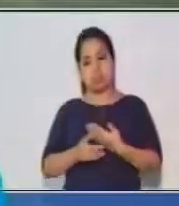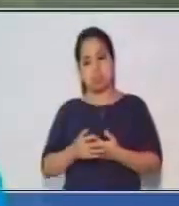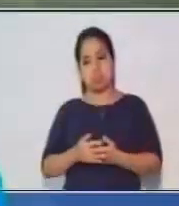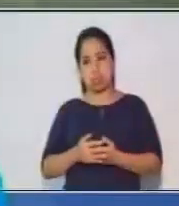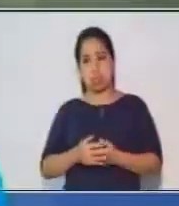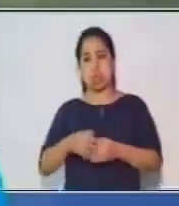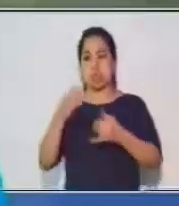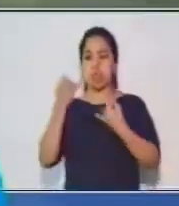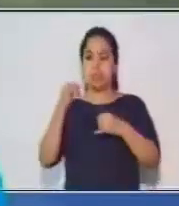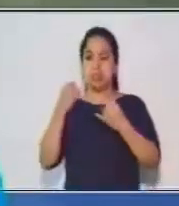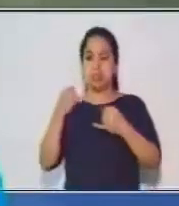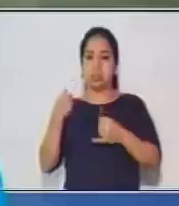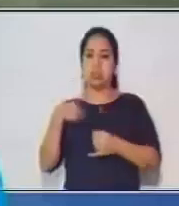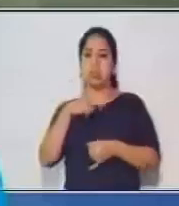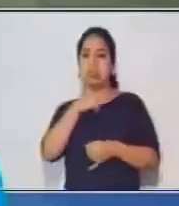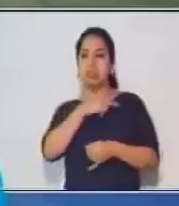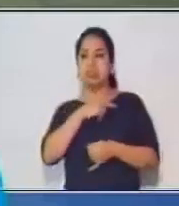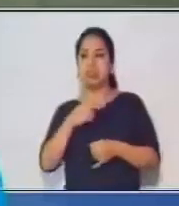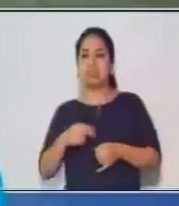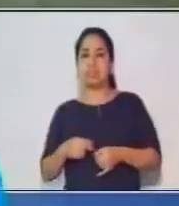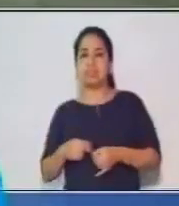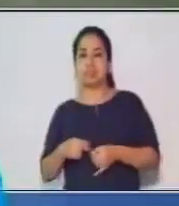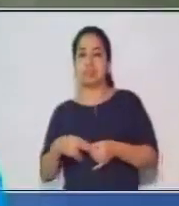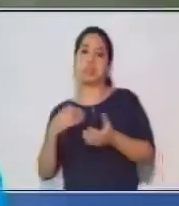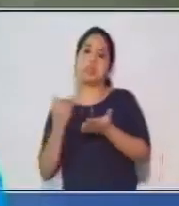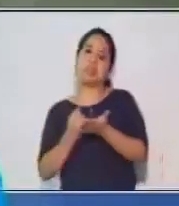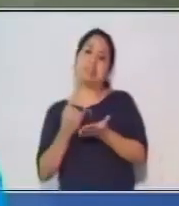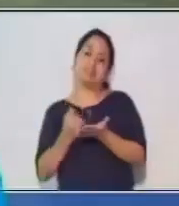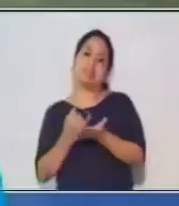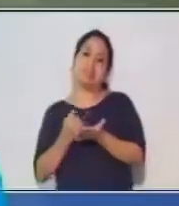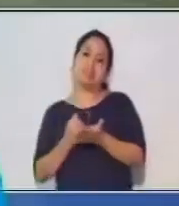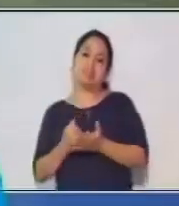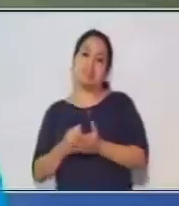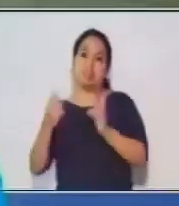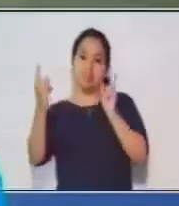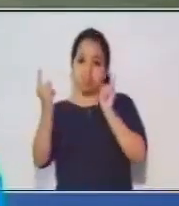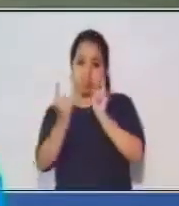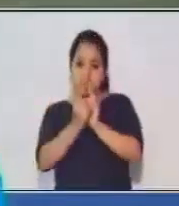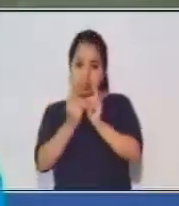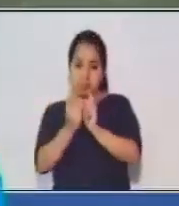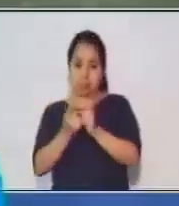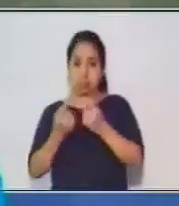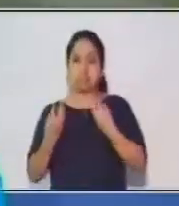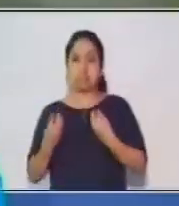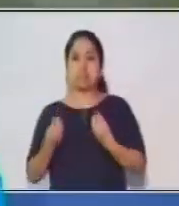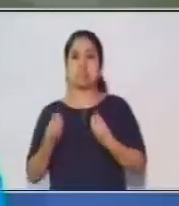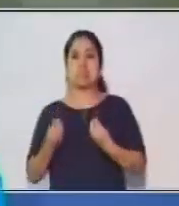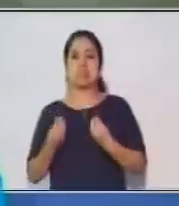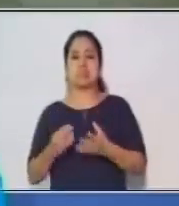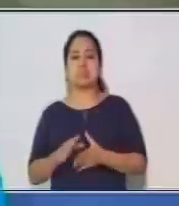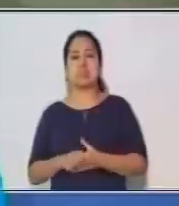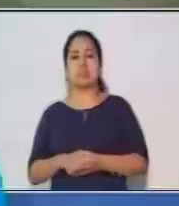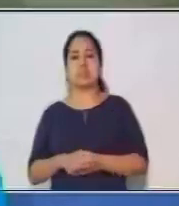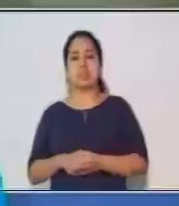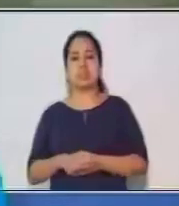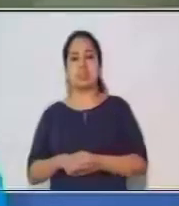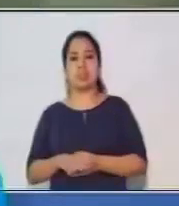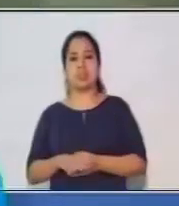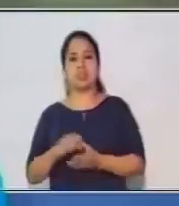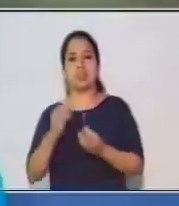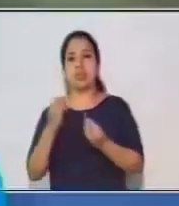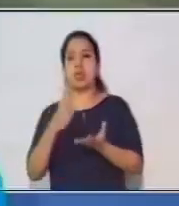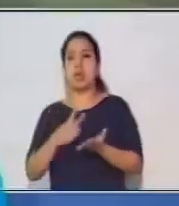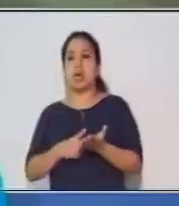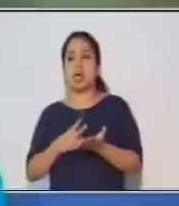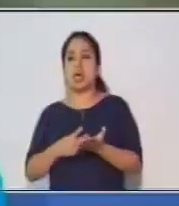la información que nosotros vamos investigando, encontramos generalmente gráficas, imágenes y textos y tenemos